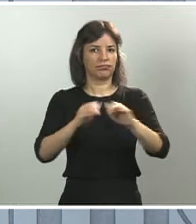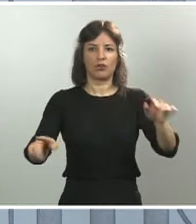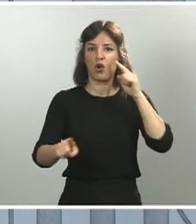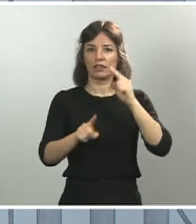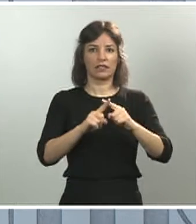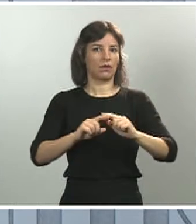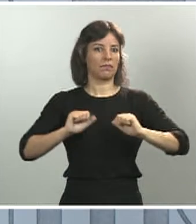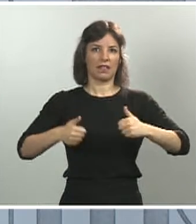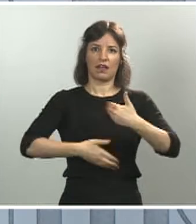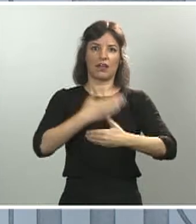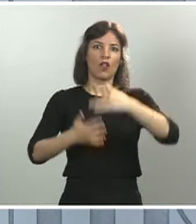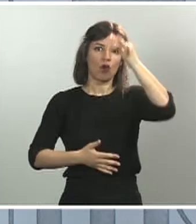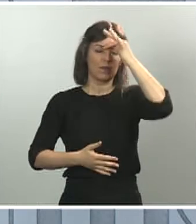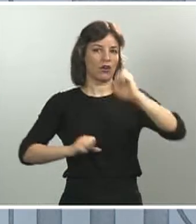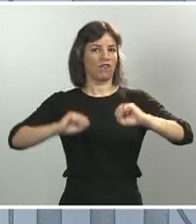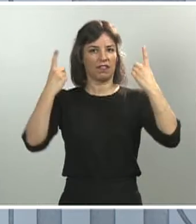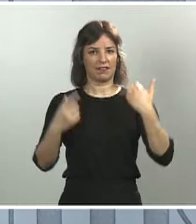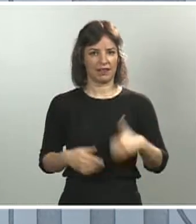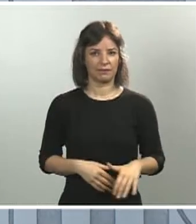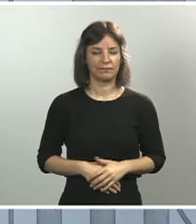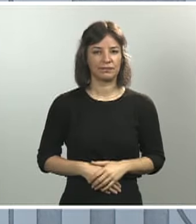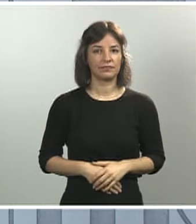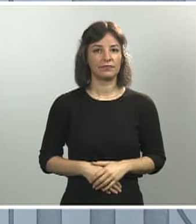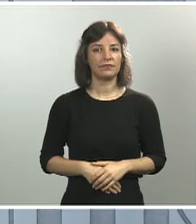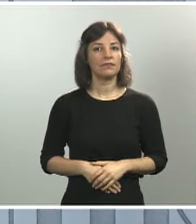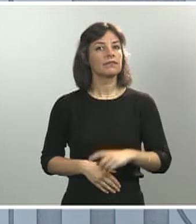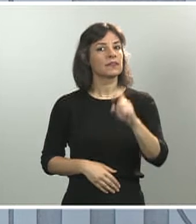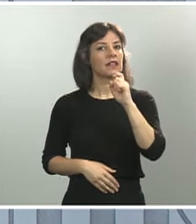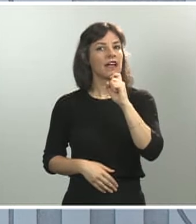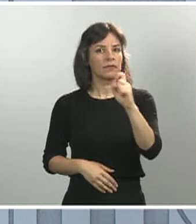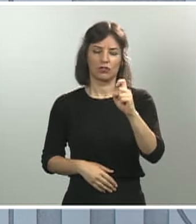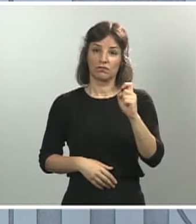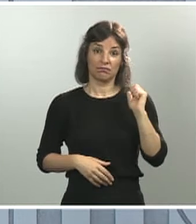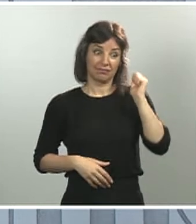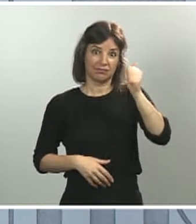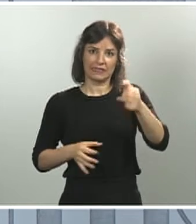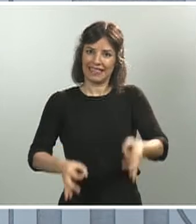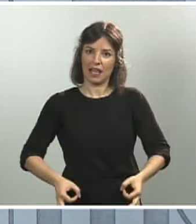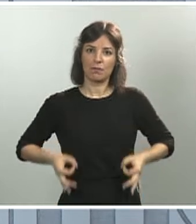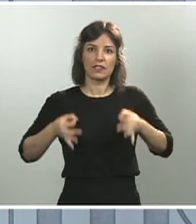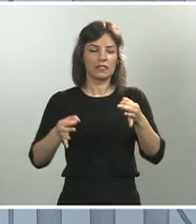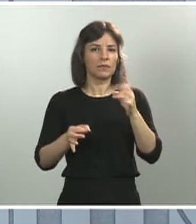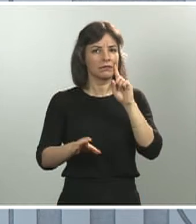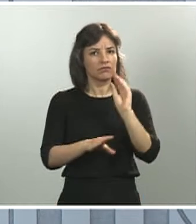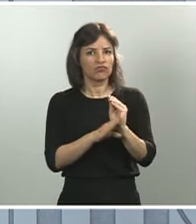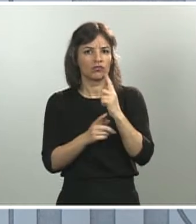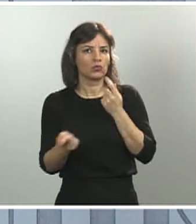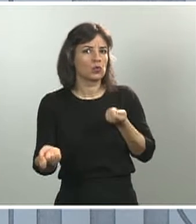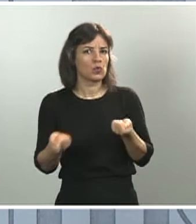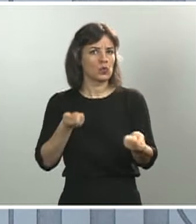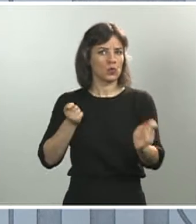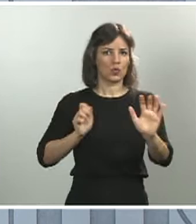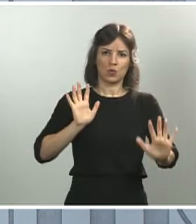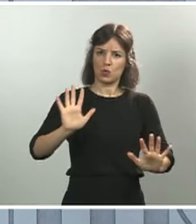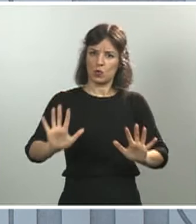vigente este domingo. Quiero indicar que vamos a actuar con la máxima, como siempre hemos hecho, con la máxima cautela y con la máxima prudencia, también en